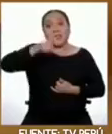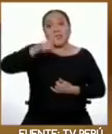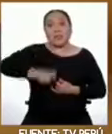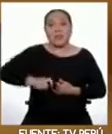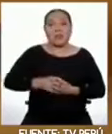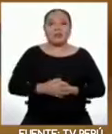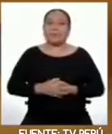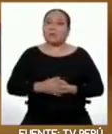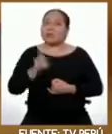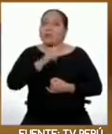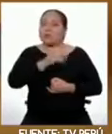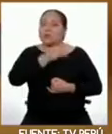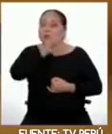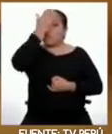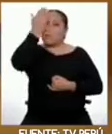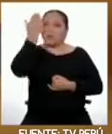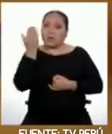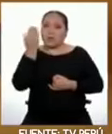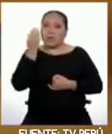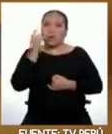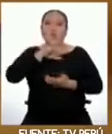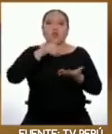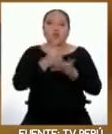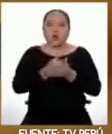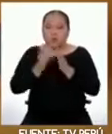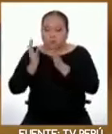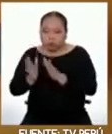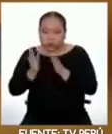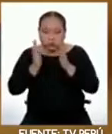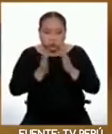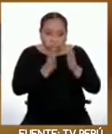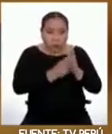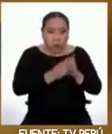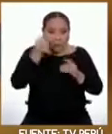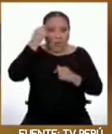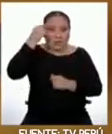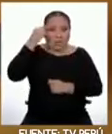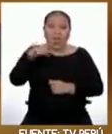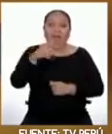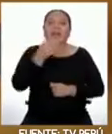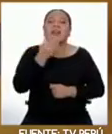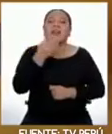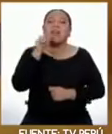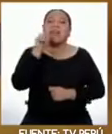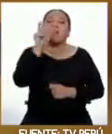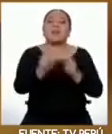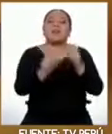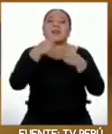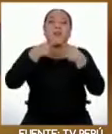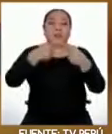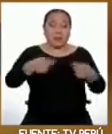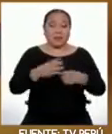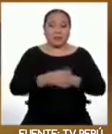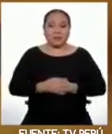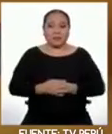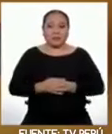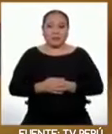Que tampoco se te vaya que todo debe estar pensado para el público al que dirigirás tu